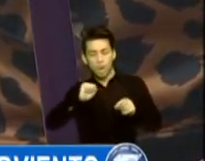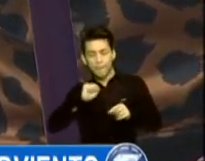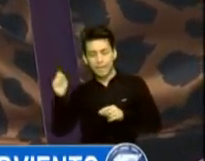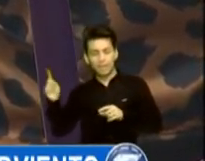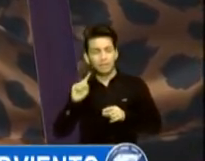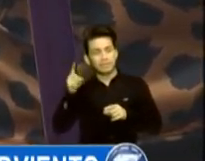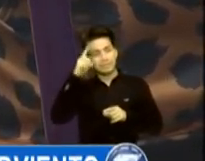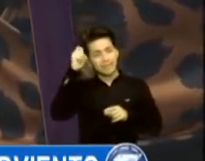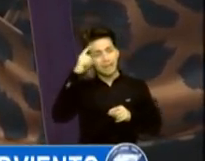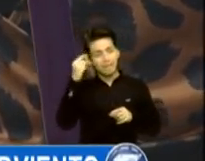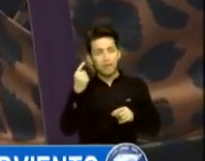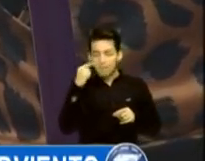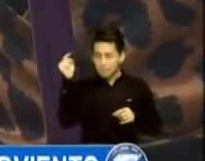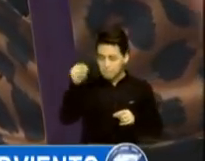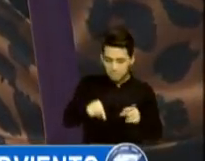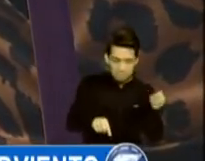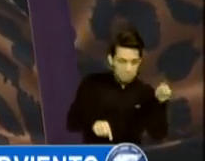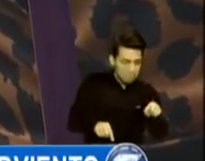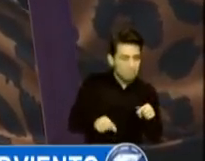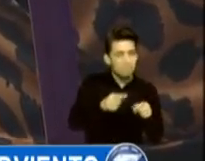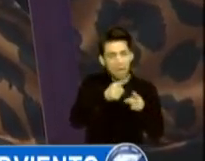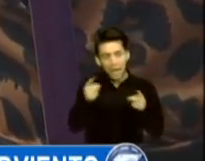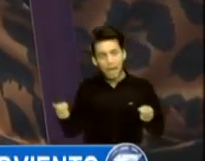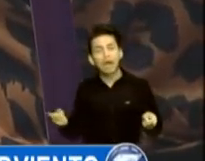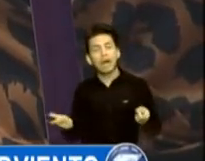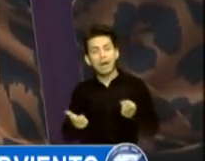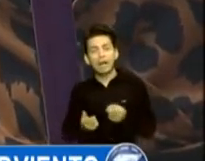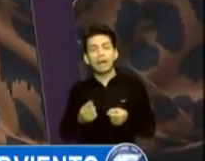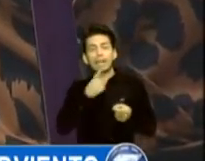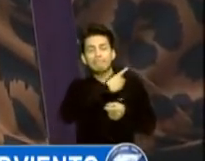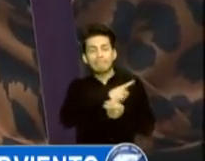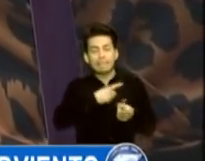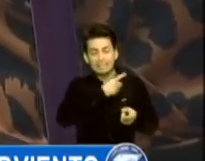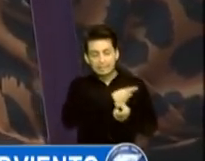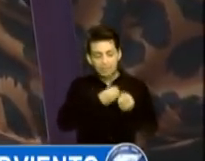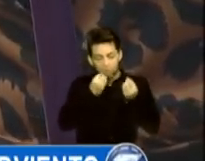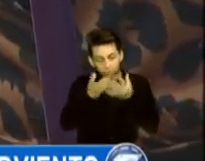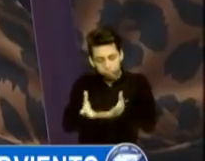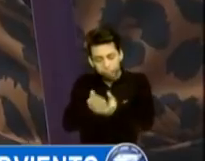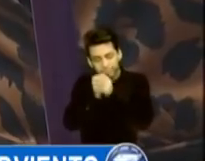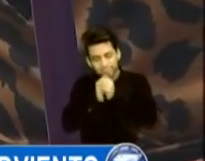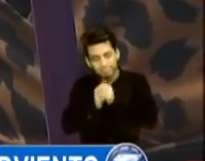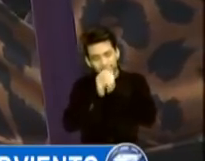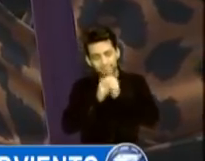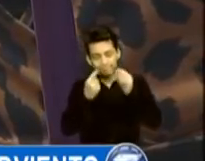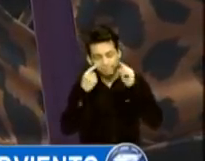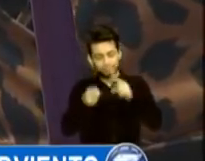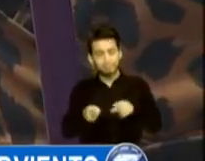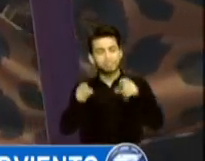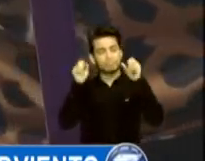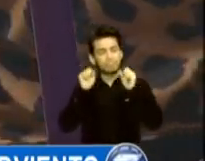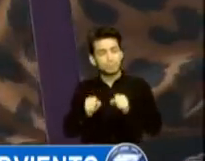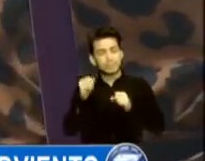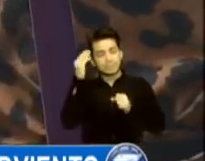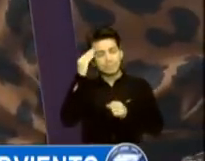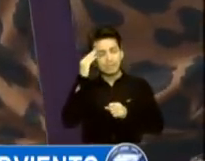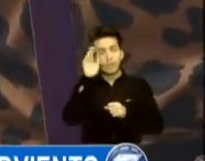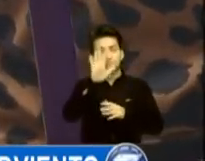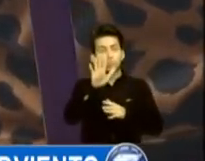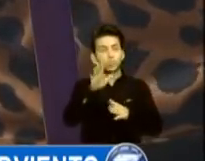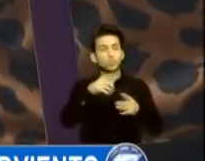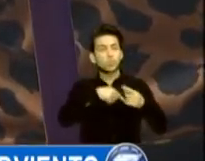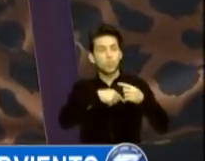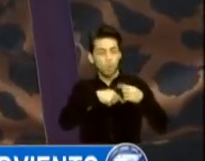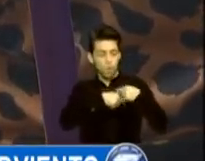la admiran y por supuesto están enviando sus mejores deseos para poder admirarla y saber que en lo más profundo de sus corazones el